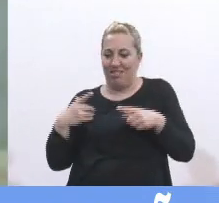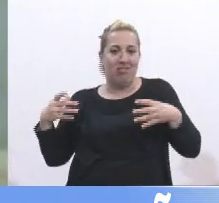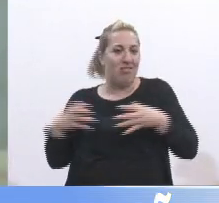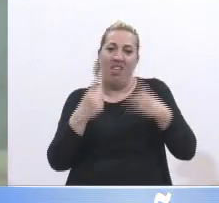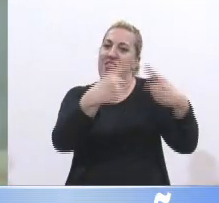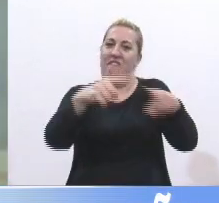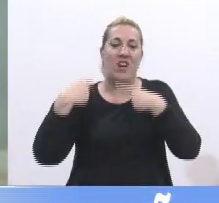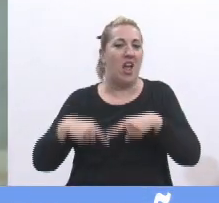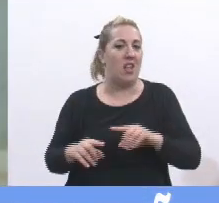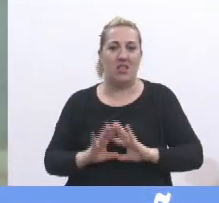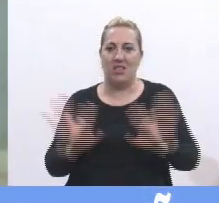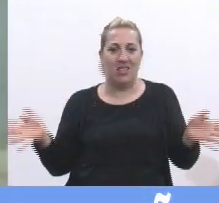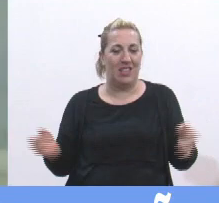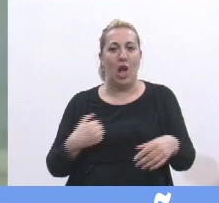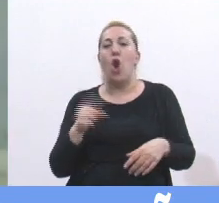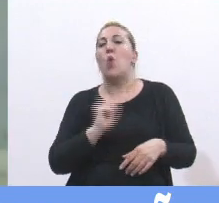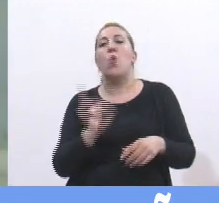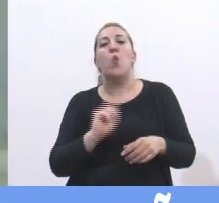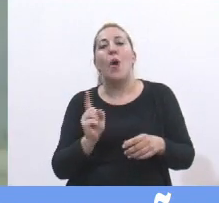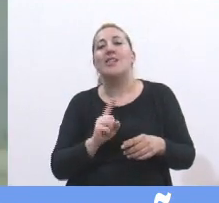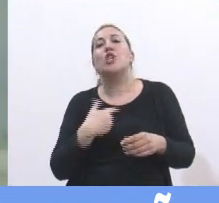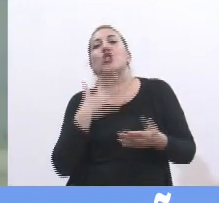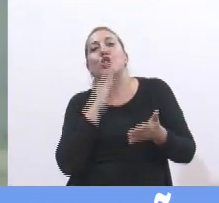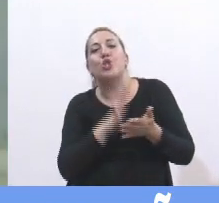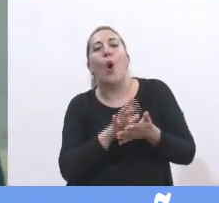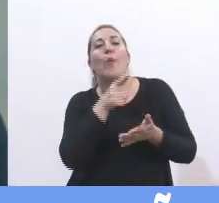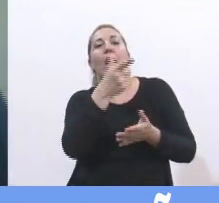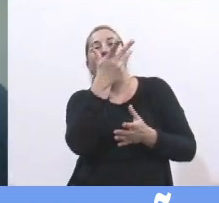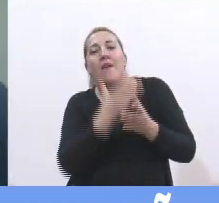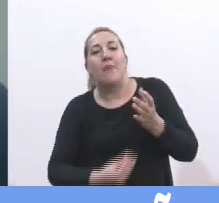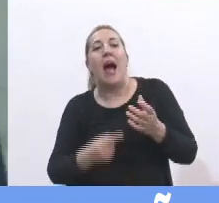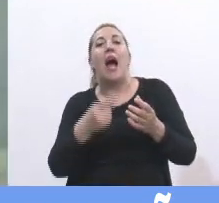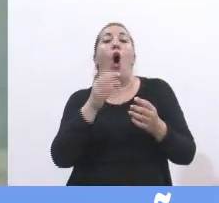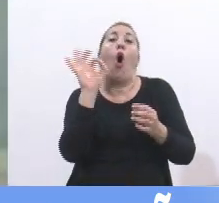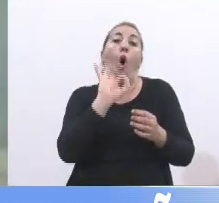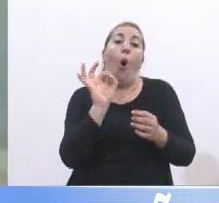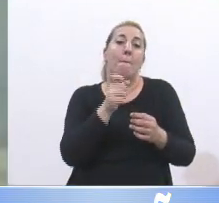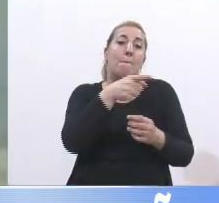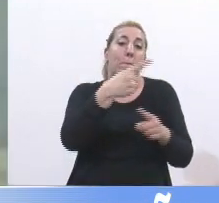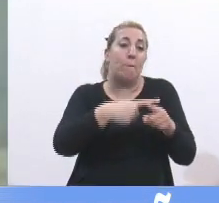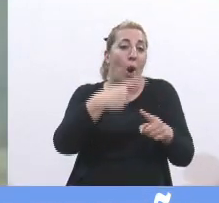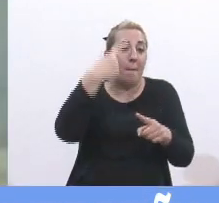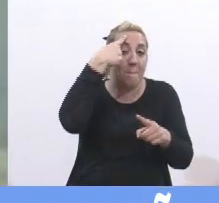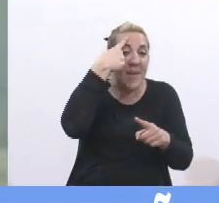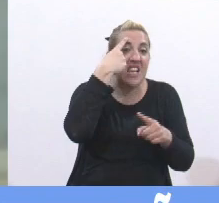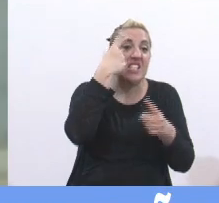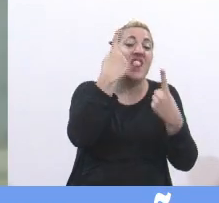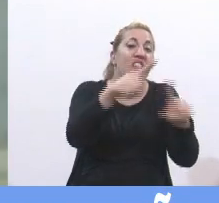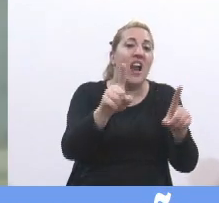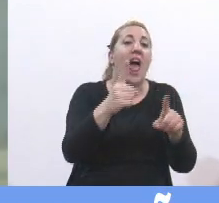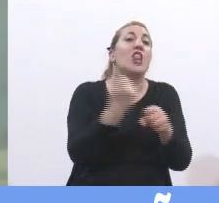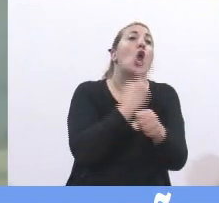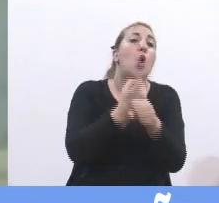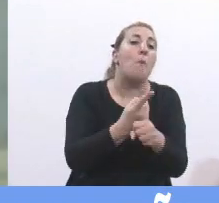obviamente. No vamos a incurrir en el error de que porque piensen distinto no tienen la posibilidad de